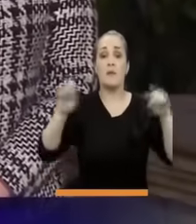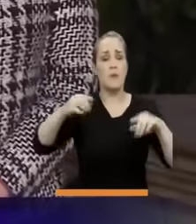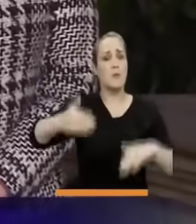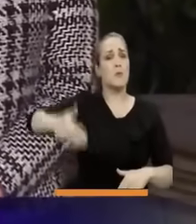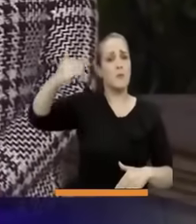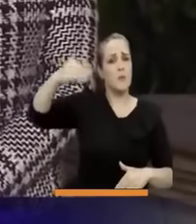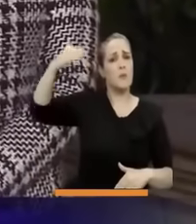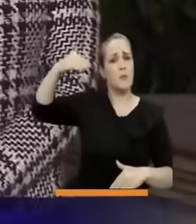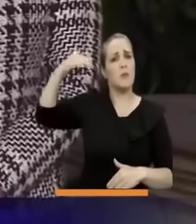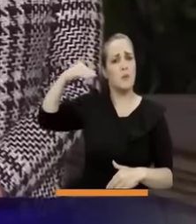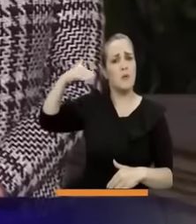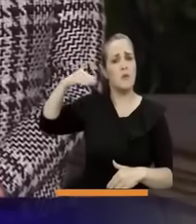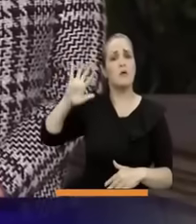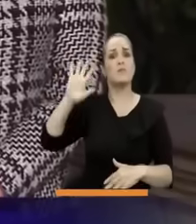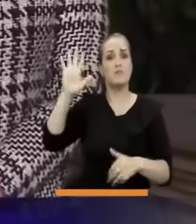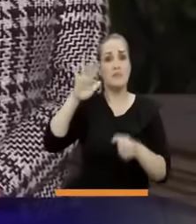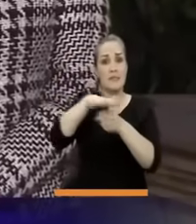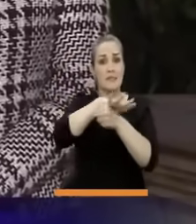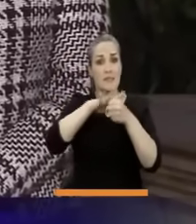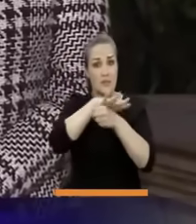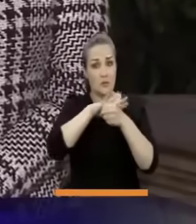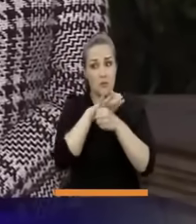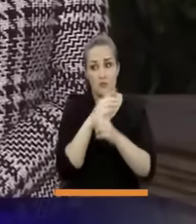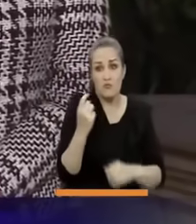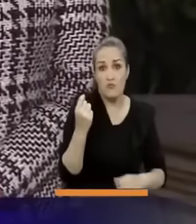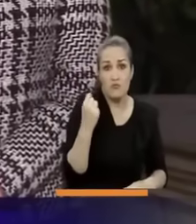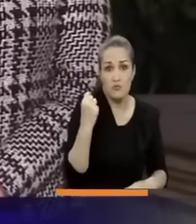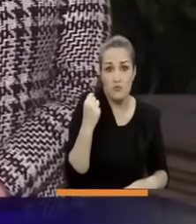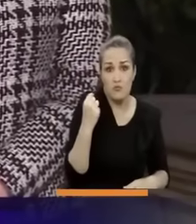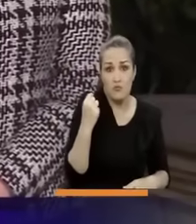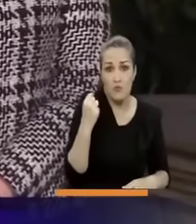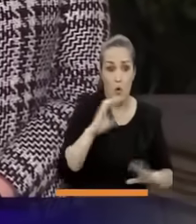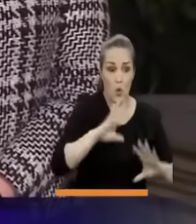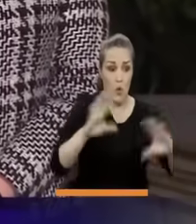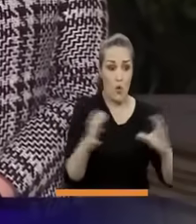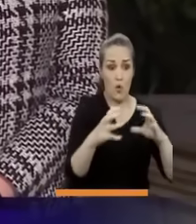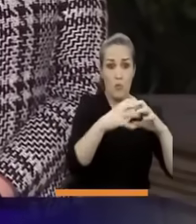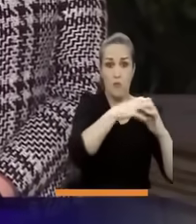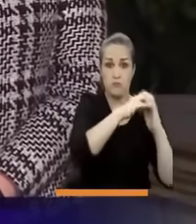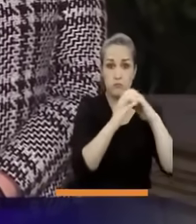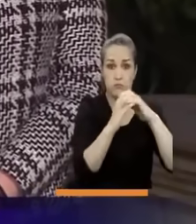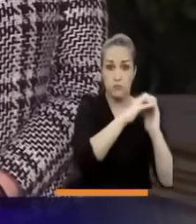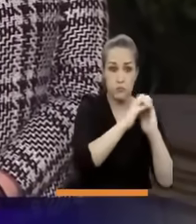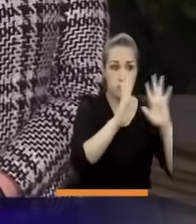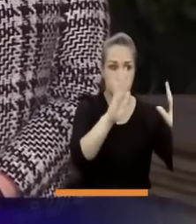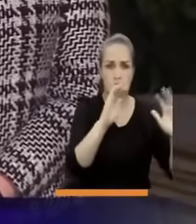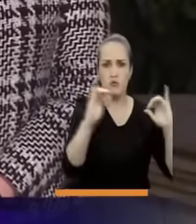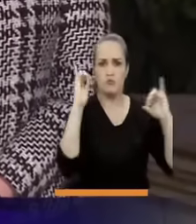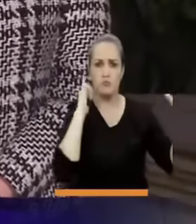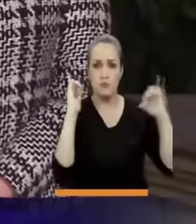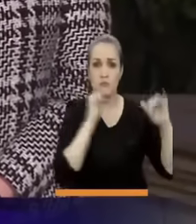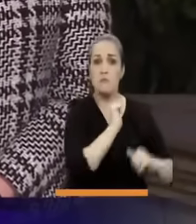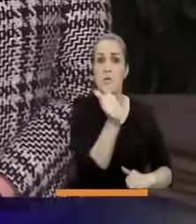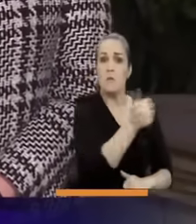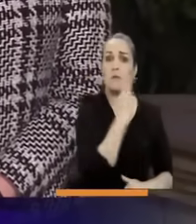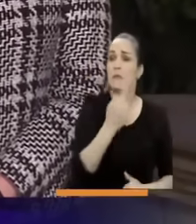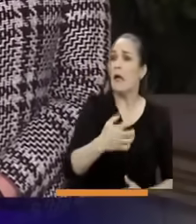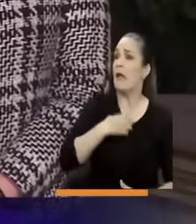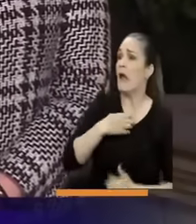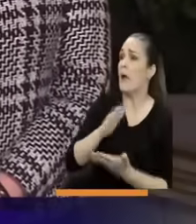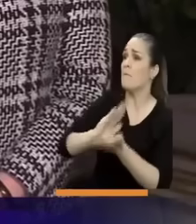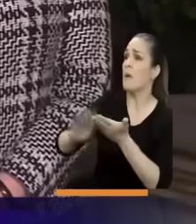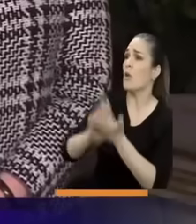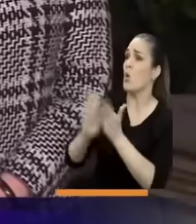épocas anteriores y recientes, el propio sector del transporte se ha quejado de bloqueos por